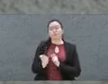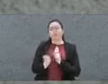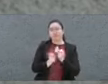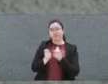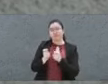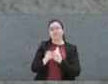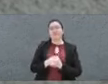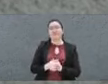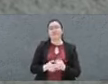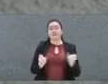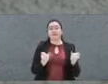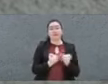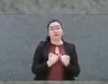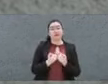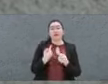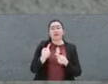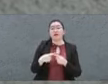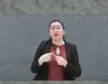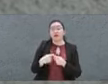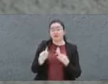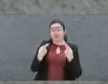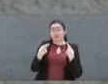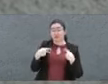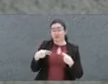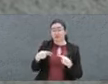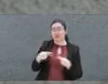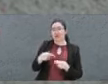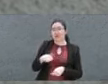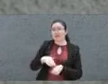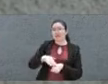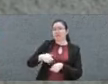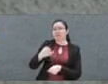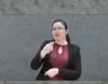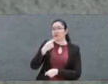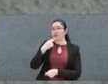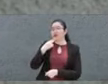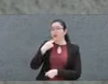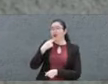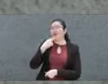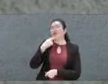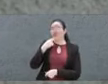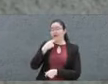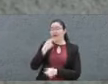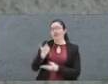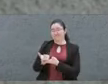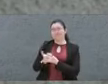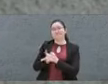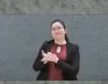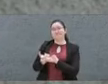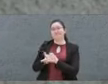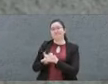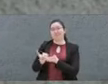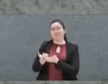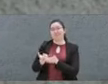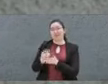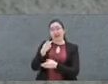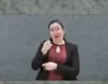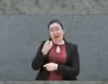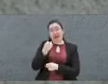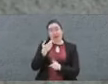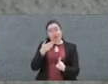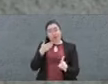y se le va a cobrar el agua a quien más consume. Ese es el objetivo. Entonces, para que ustedes sepan que este